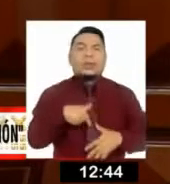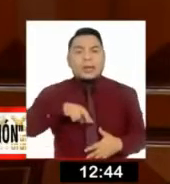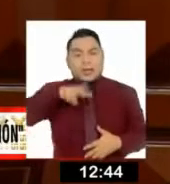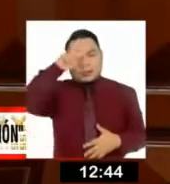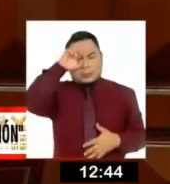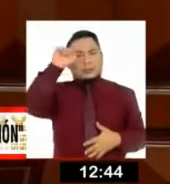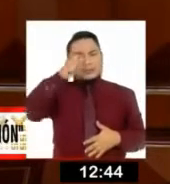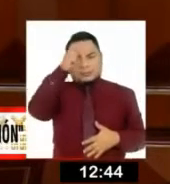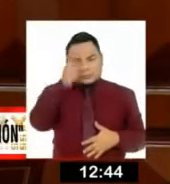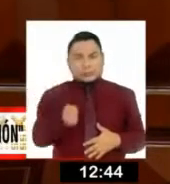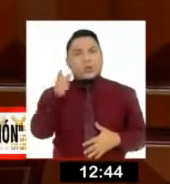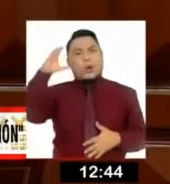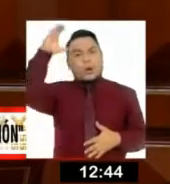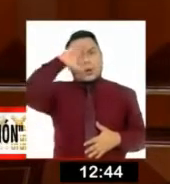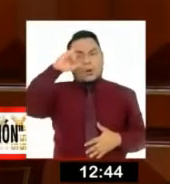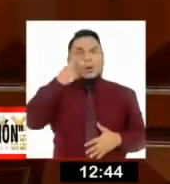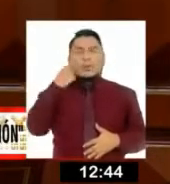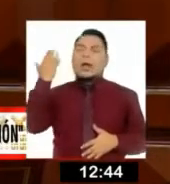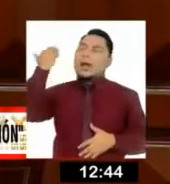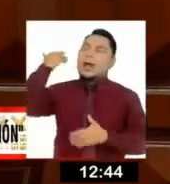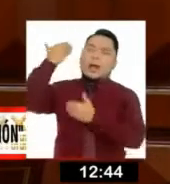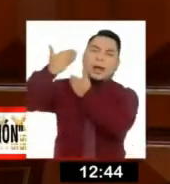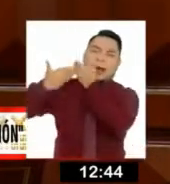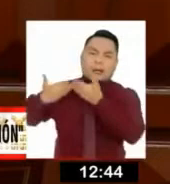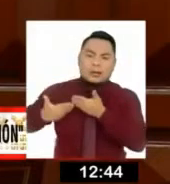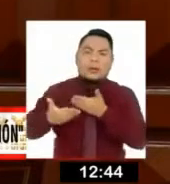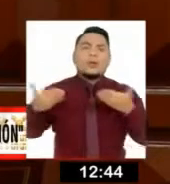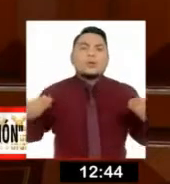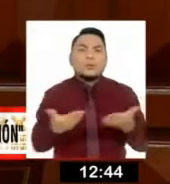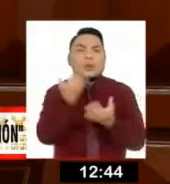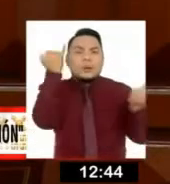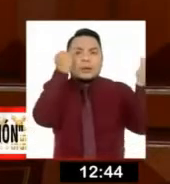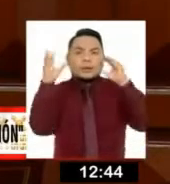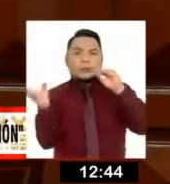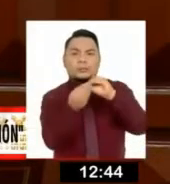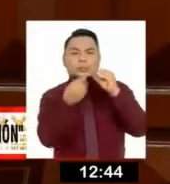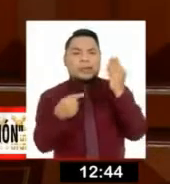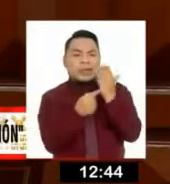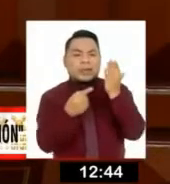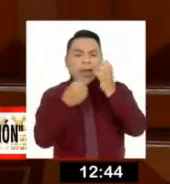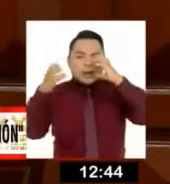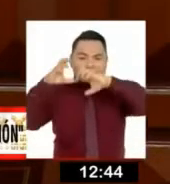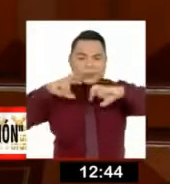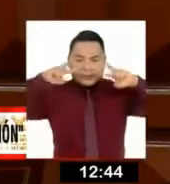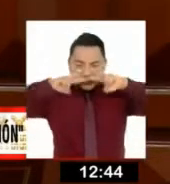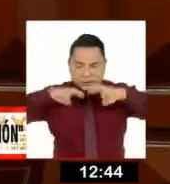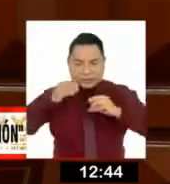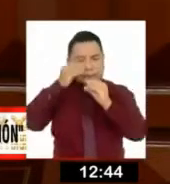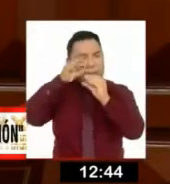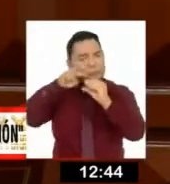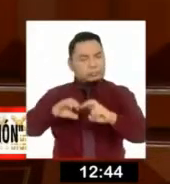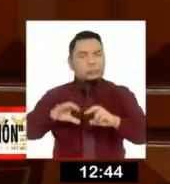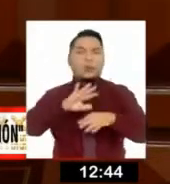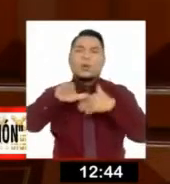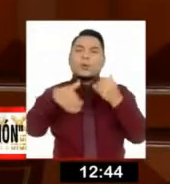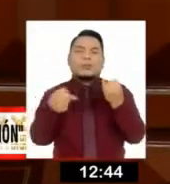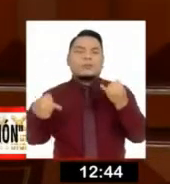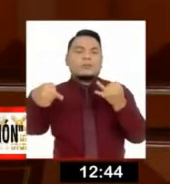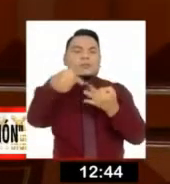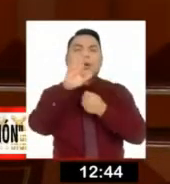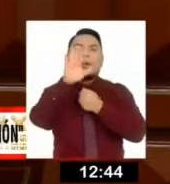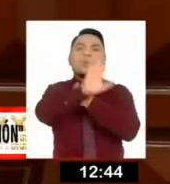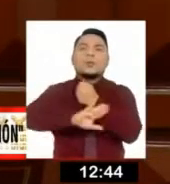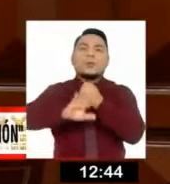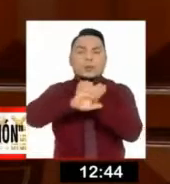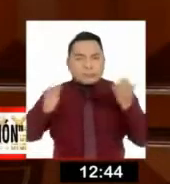e incorporar sus conocimientos ancestrales y generar nuevos a partir de la investigación y disponer y